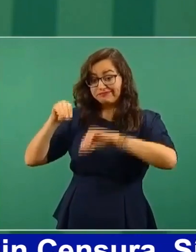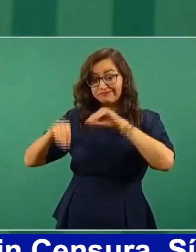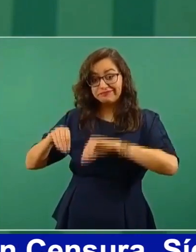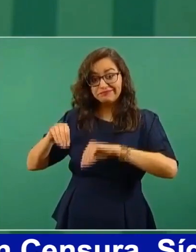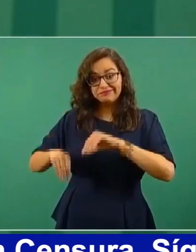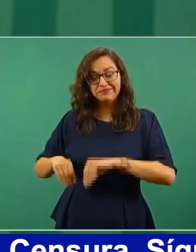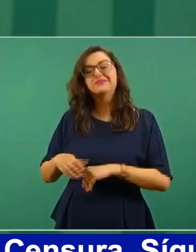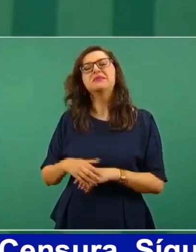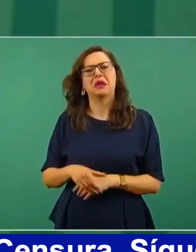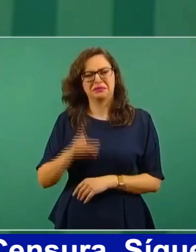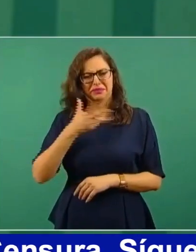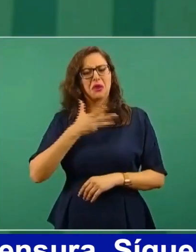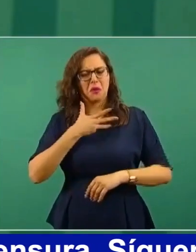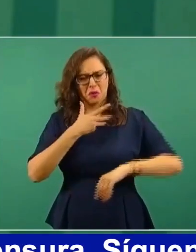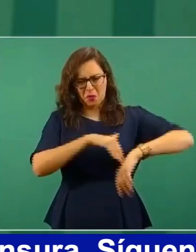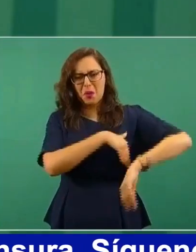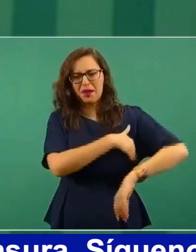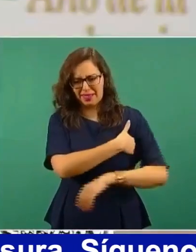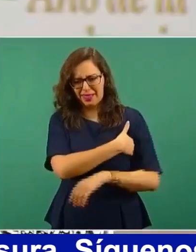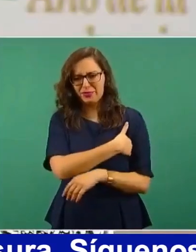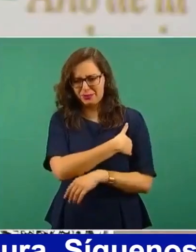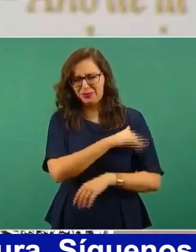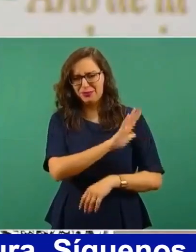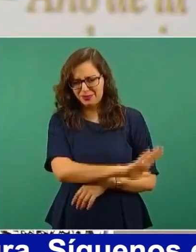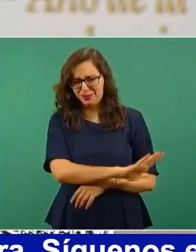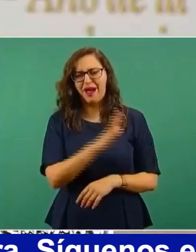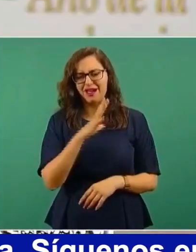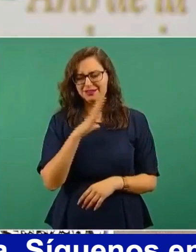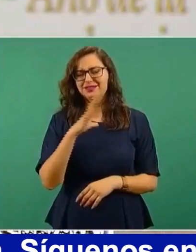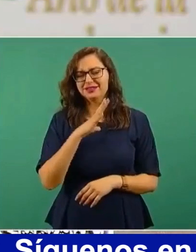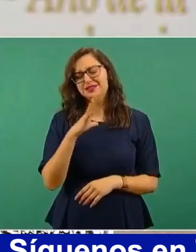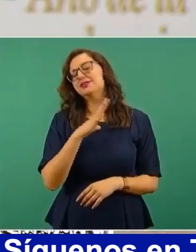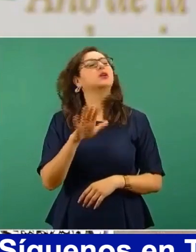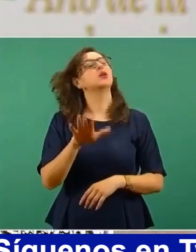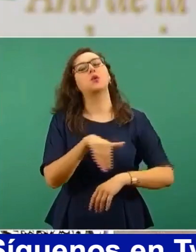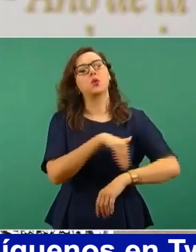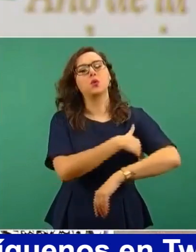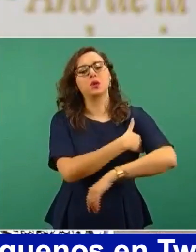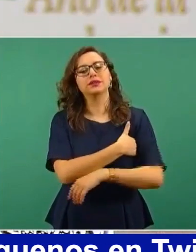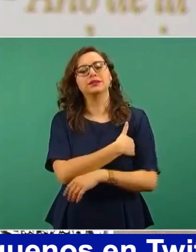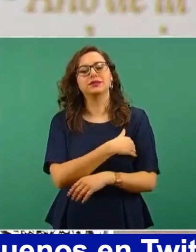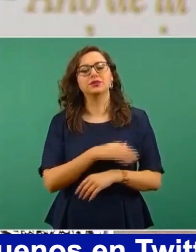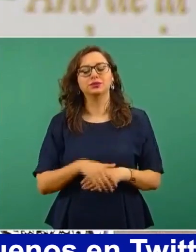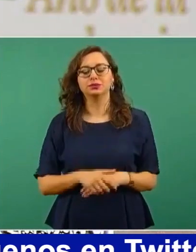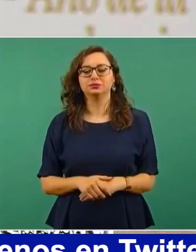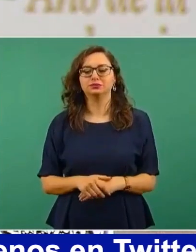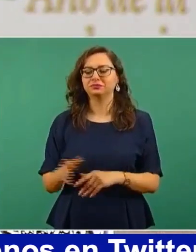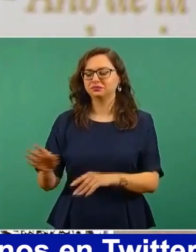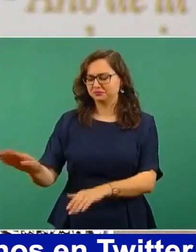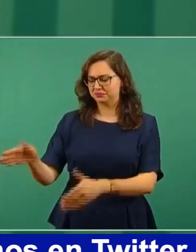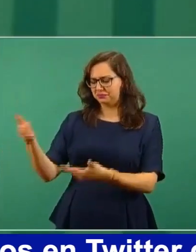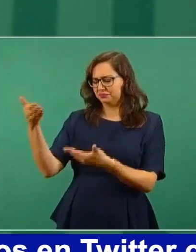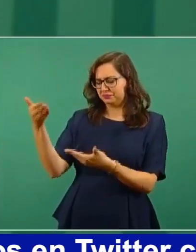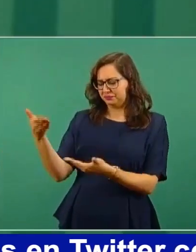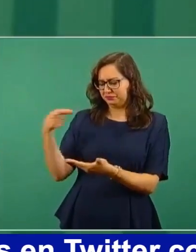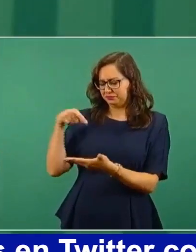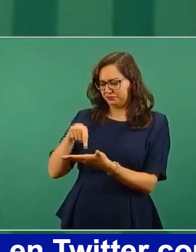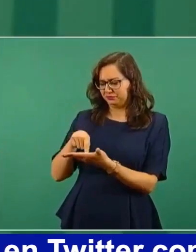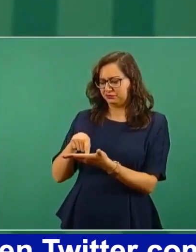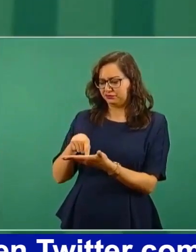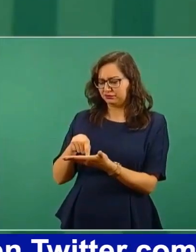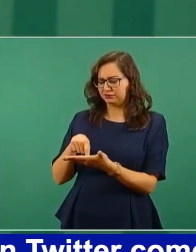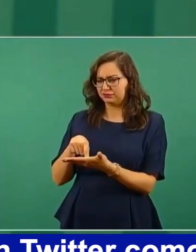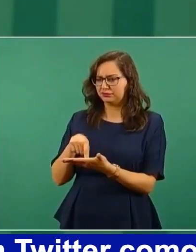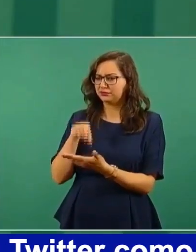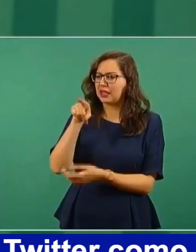ahí lo tengo de recuerdo, porque me quedé con él, donde yo iba a expropiar